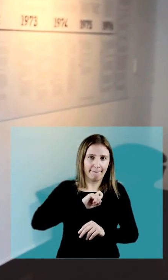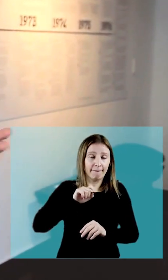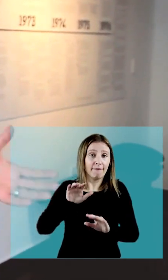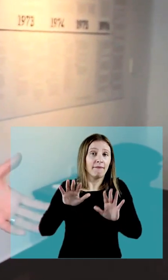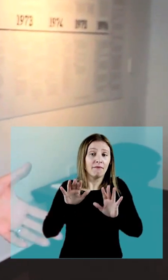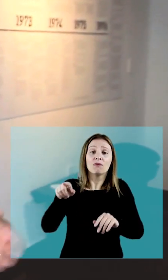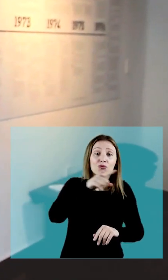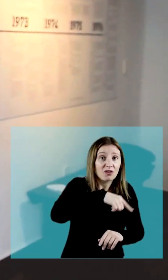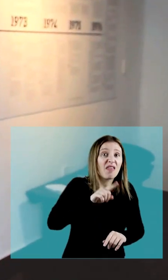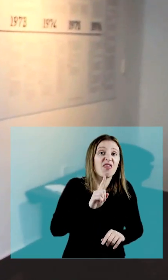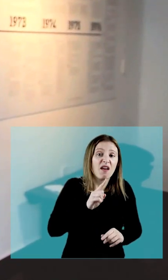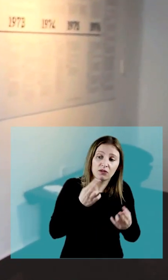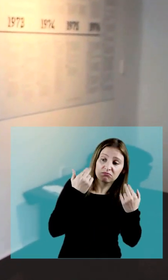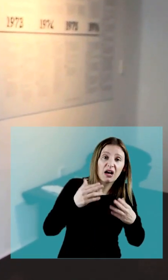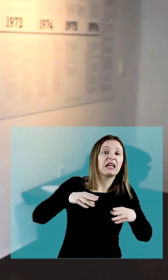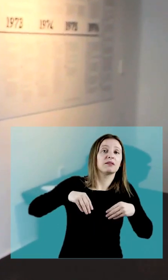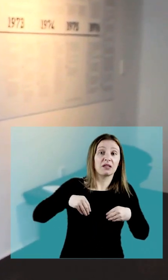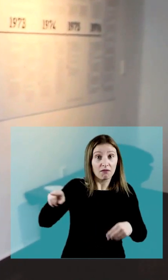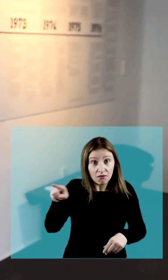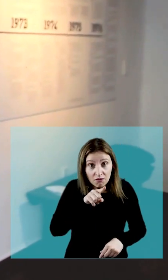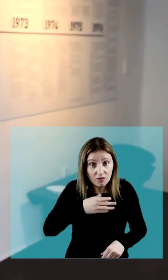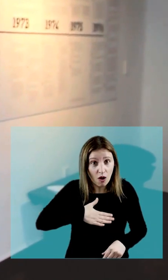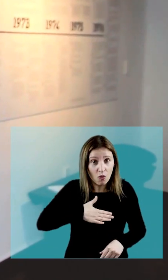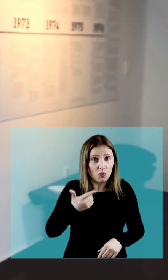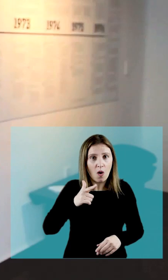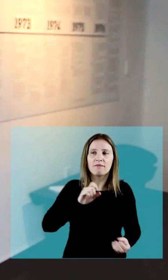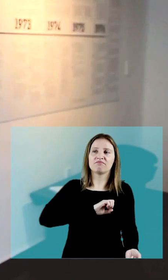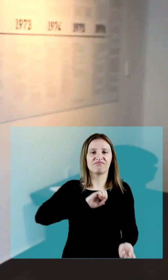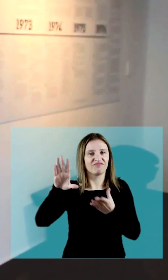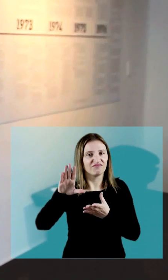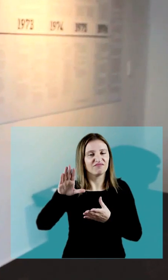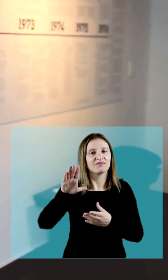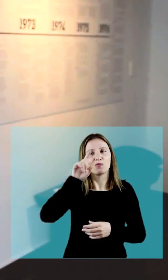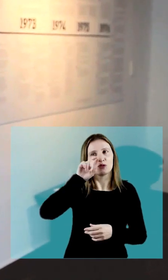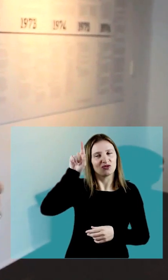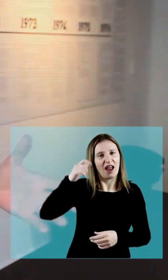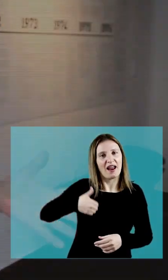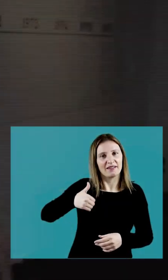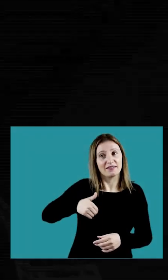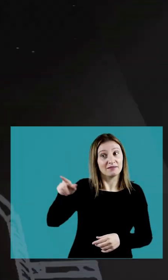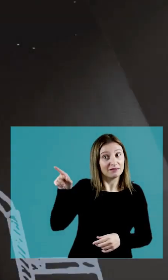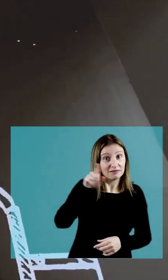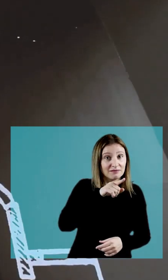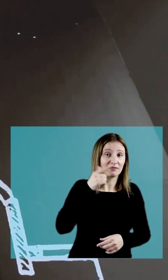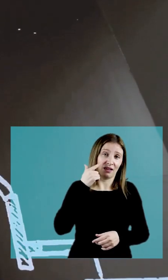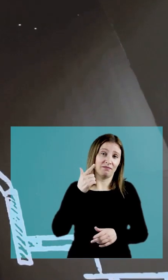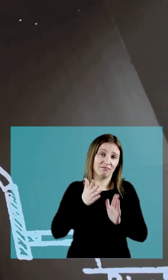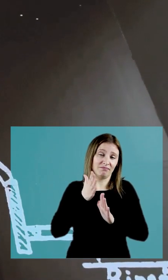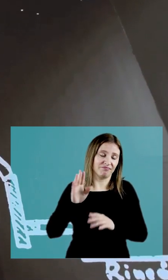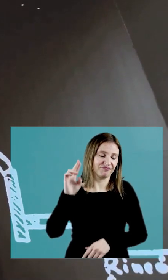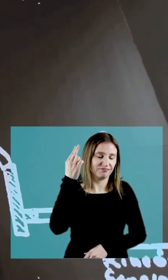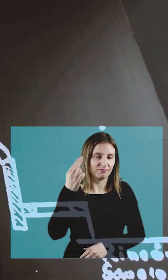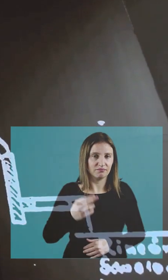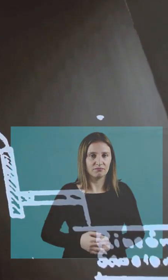que el que no quiera, que el que no esté de acuerdo, lo va a mandar a Buenos Aires, donde ya saben todos que les espera la